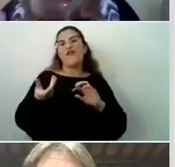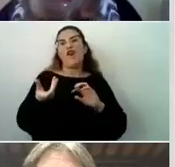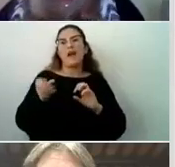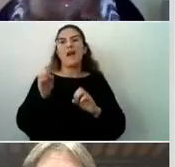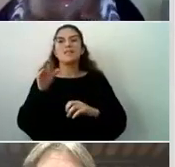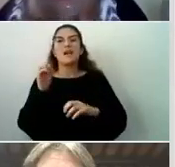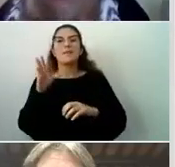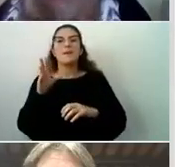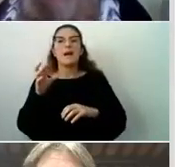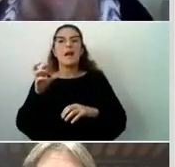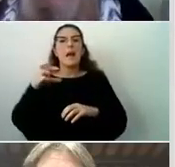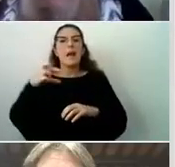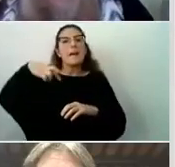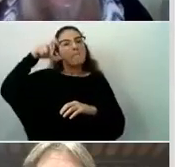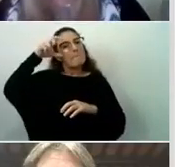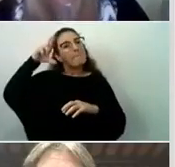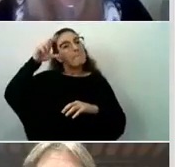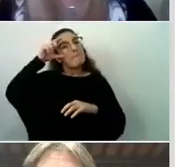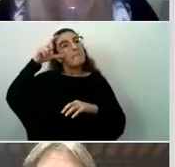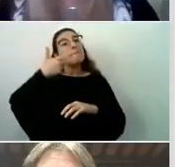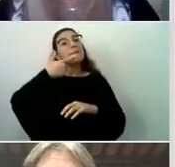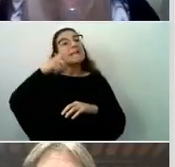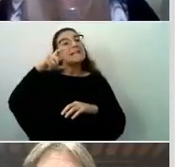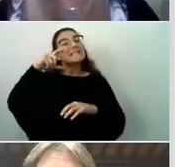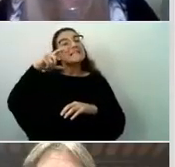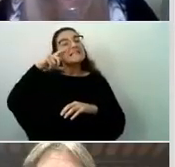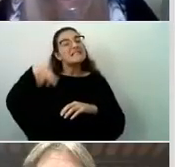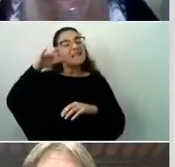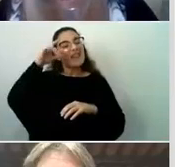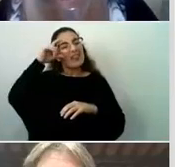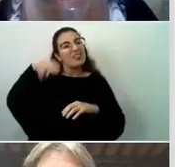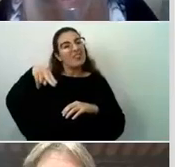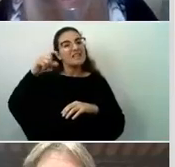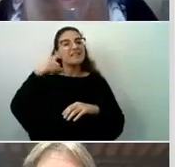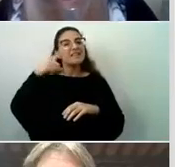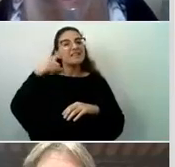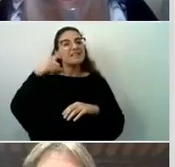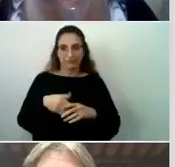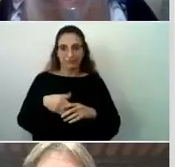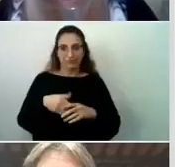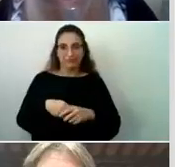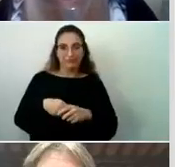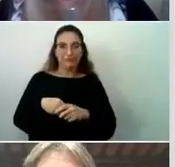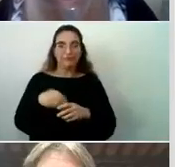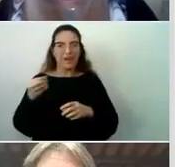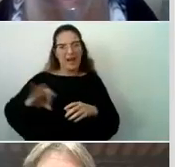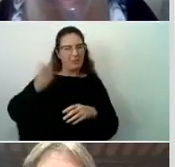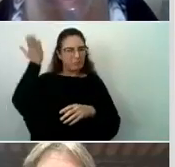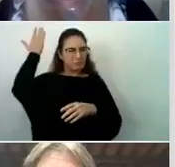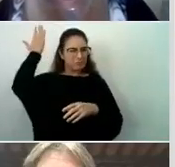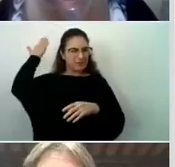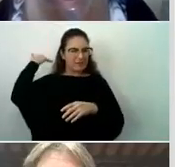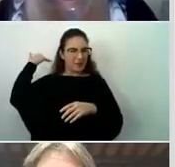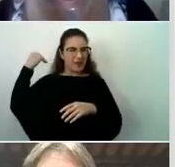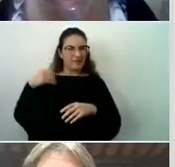prescindencia y modelo de políticas eugenésicas, nos situamos en la antigüedad, en Grecia.